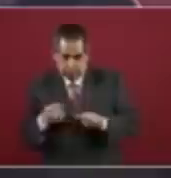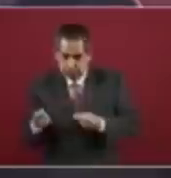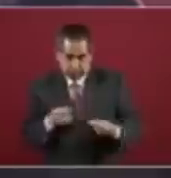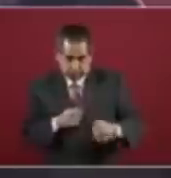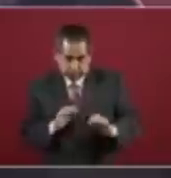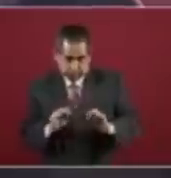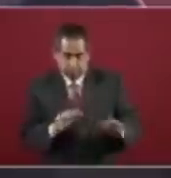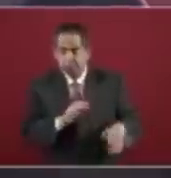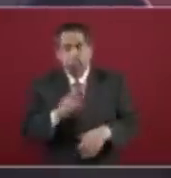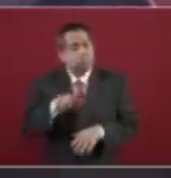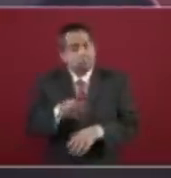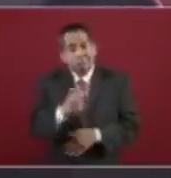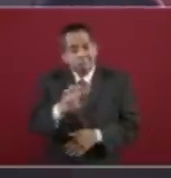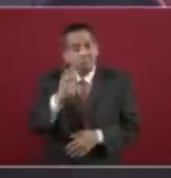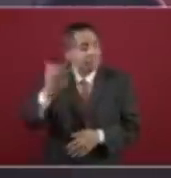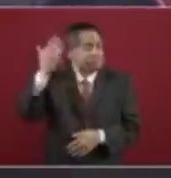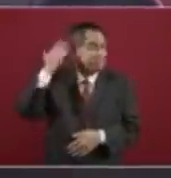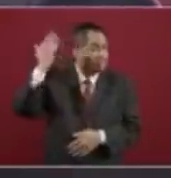Así era,